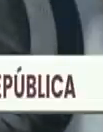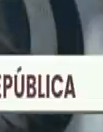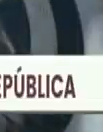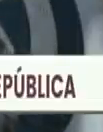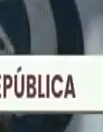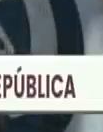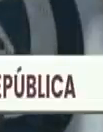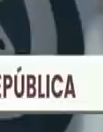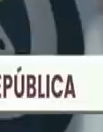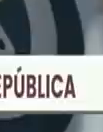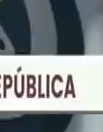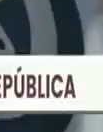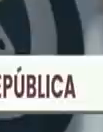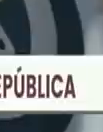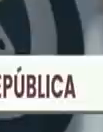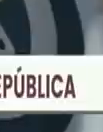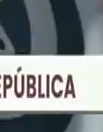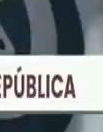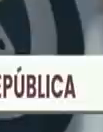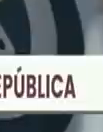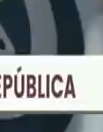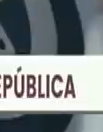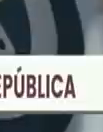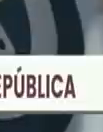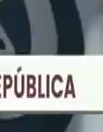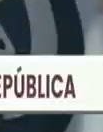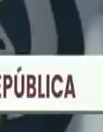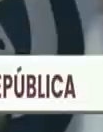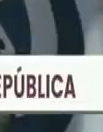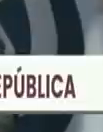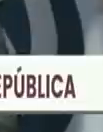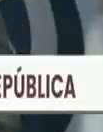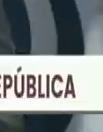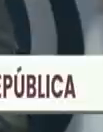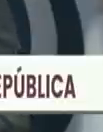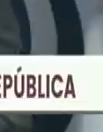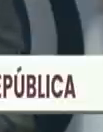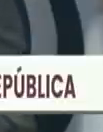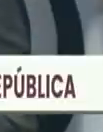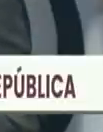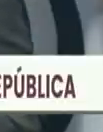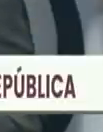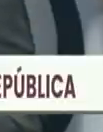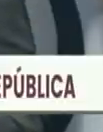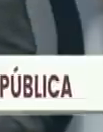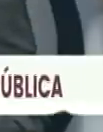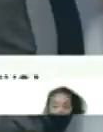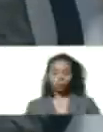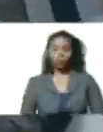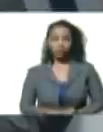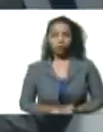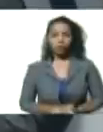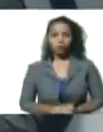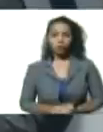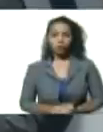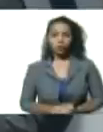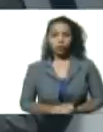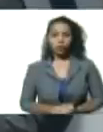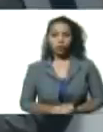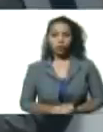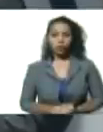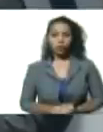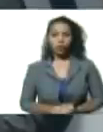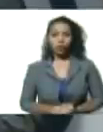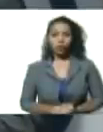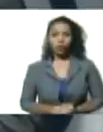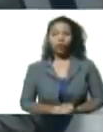meses. Caso de Rufo Chacón. El caso ocurrió el 4 de octubre de este...